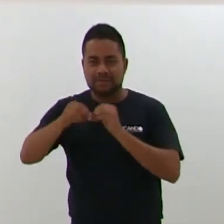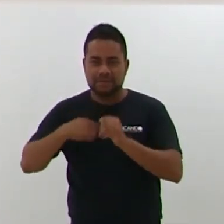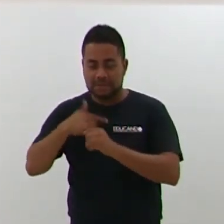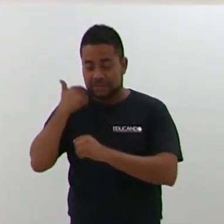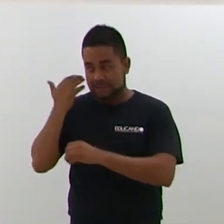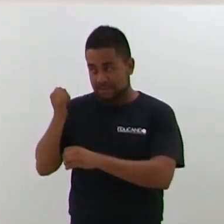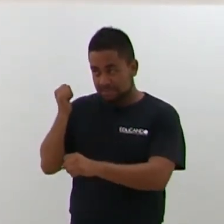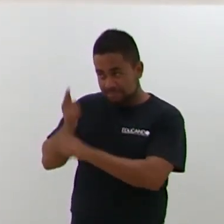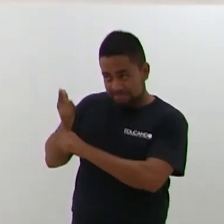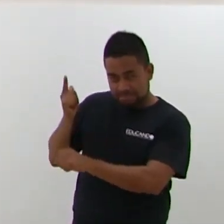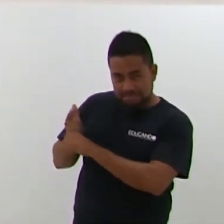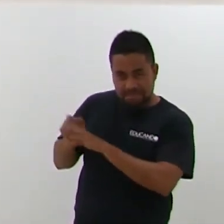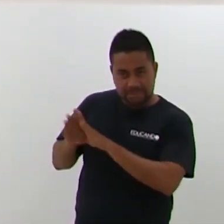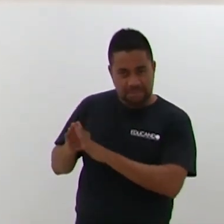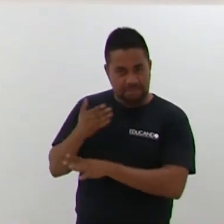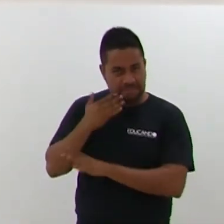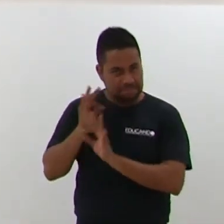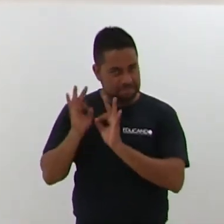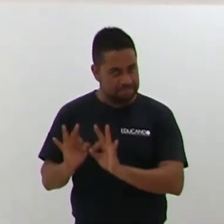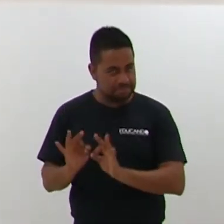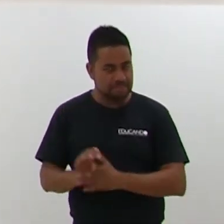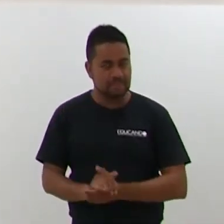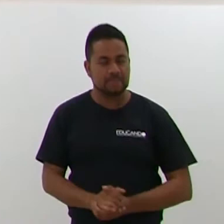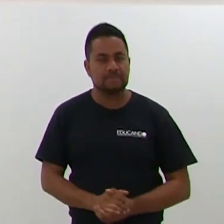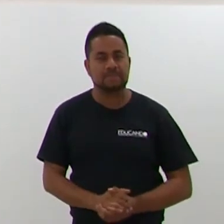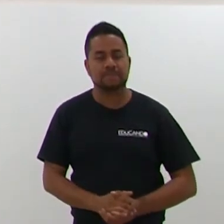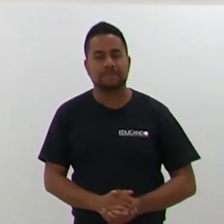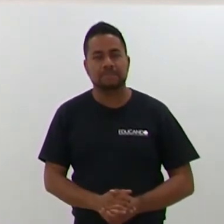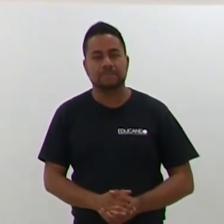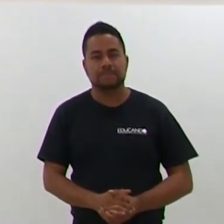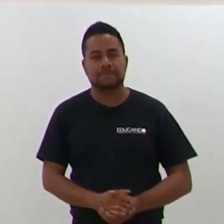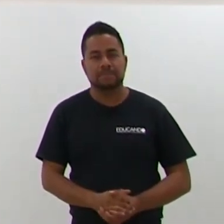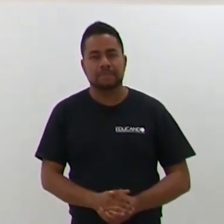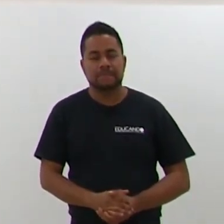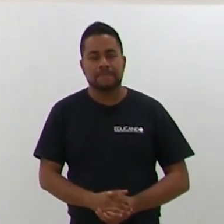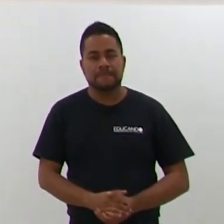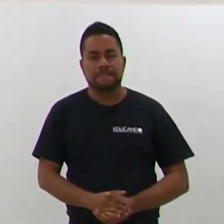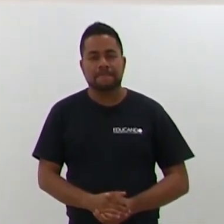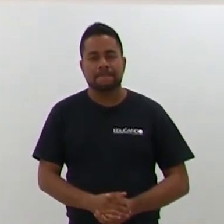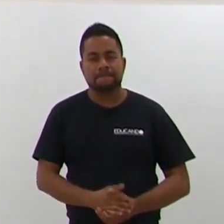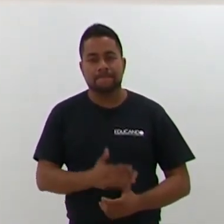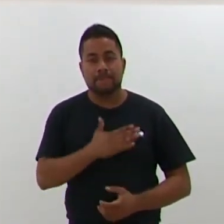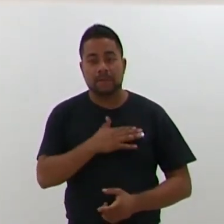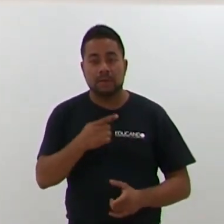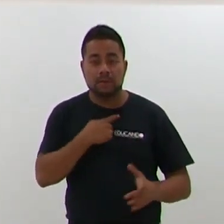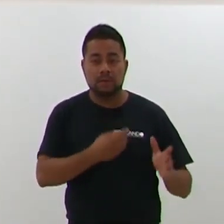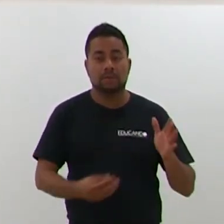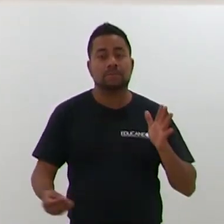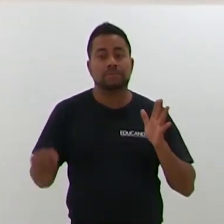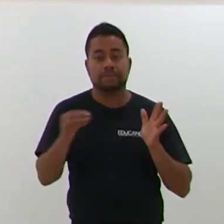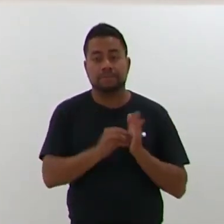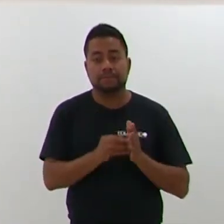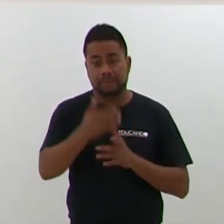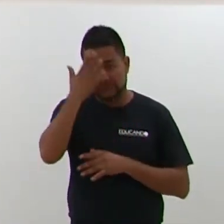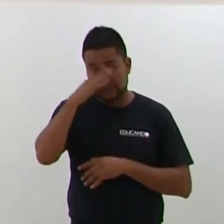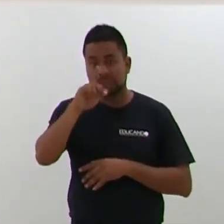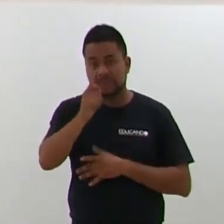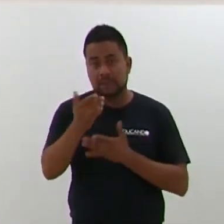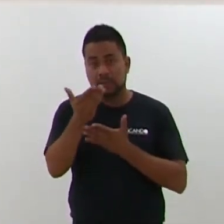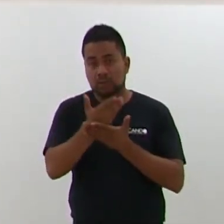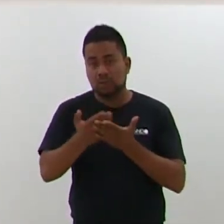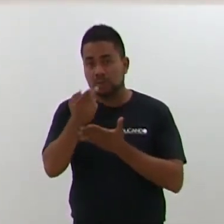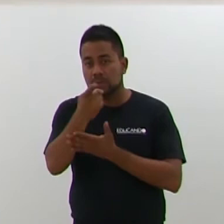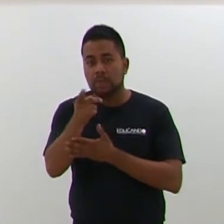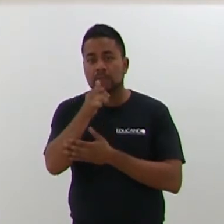identifiquen muy bien. Las identifiquen muy bien. Bueno, voy a colocar la sopa de letras. ¿Sí saben qué es una sopa de